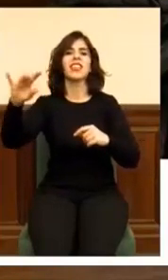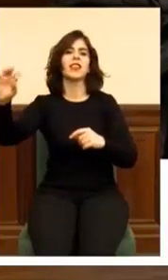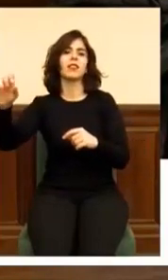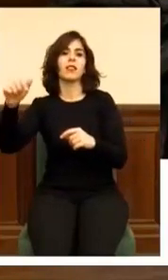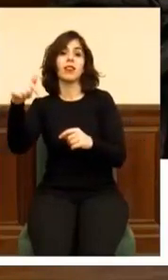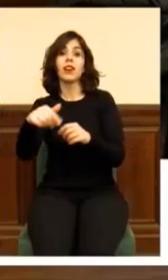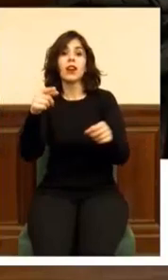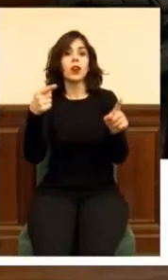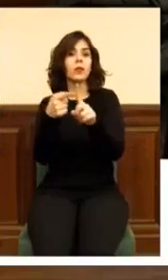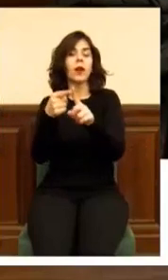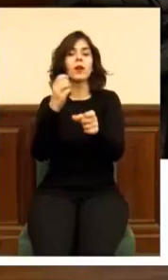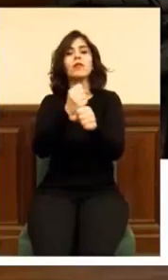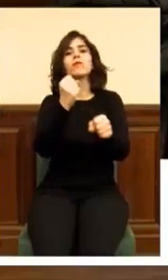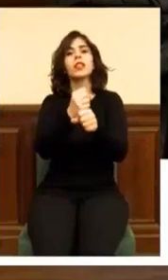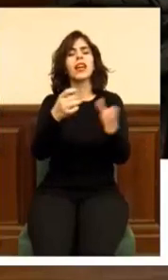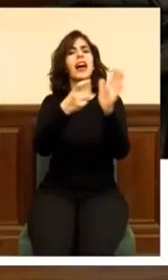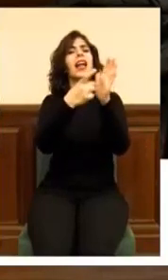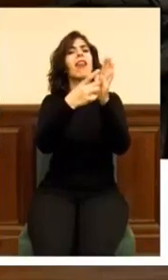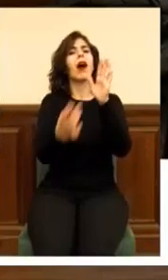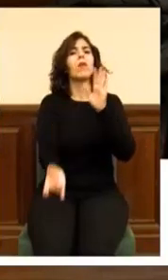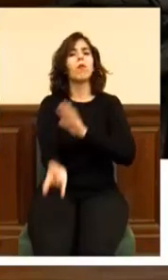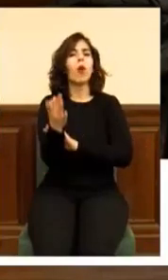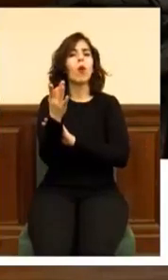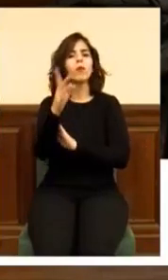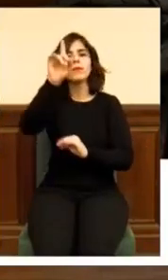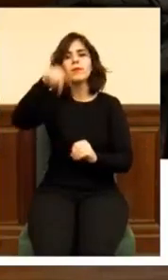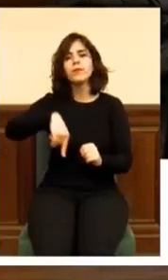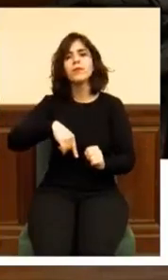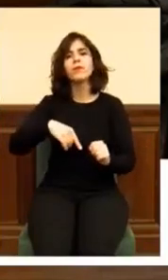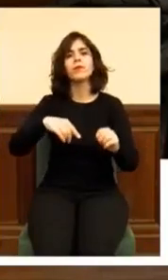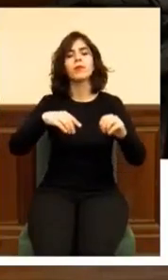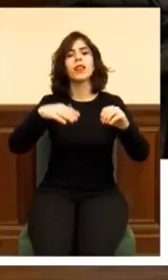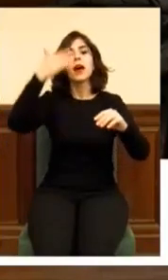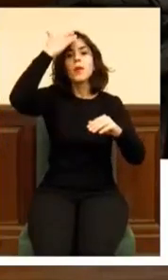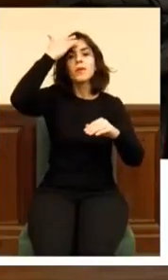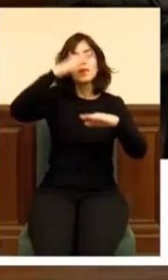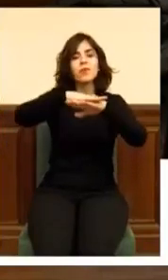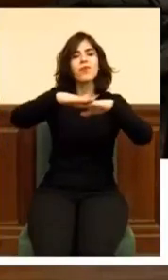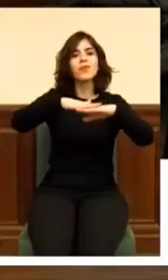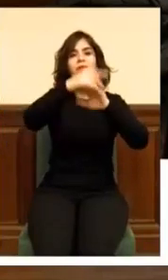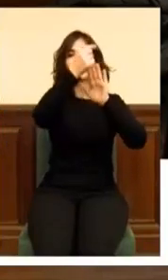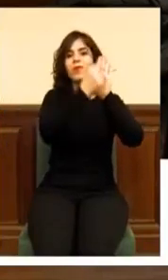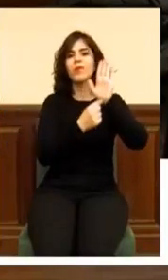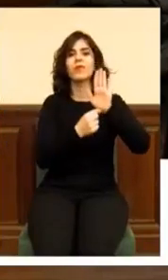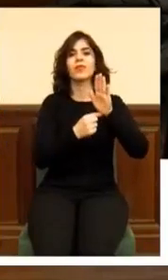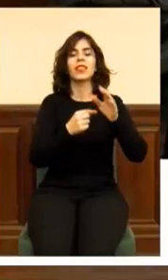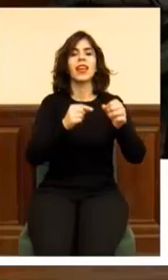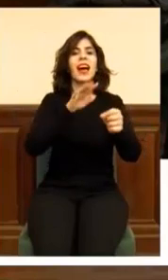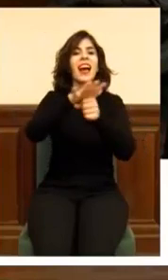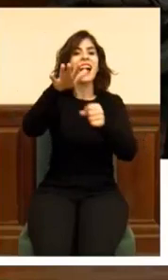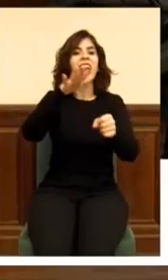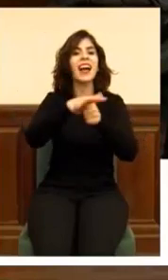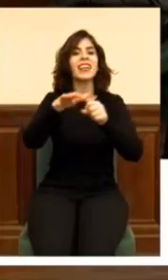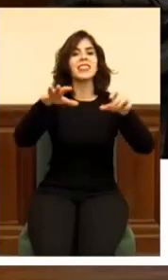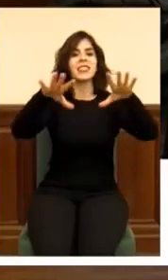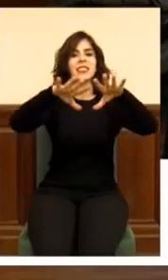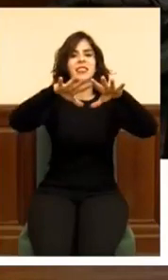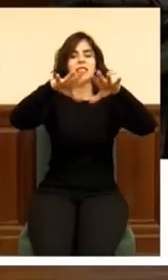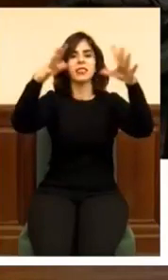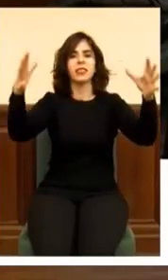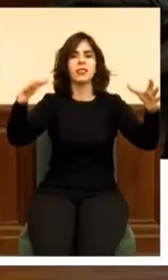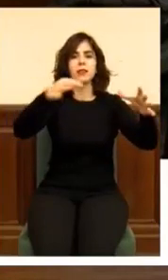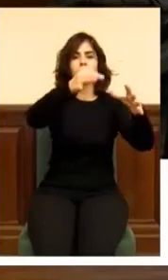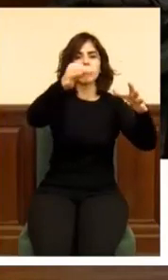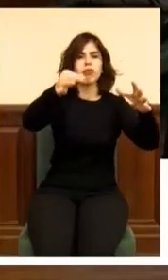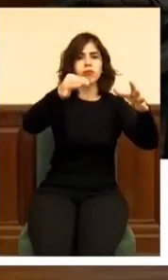empleo de calidad, ayudará a cumplir los principios de reducción de gases de efecto invernadero del Pacto de los